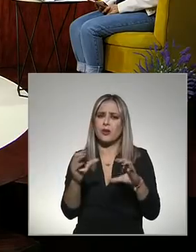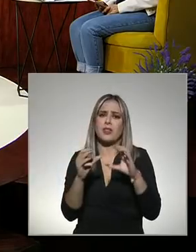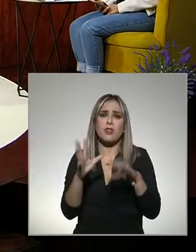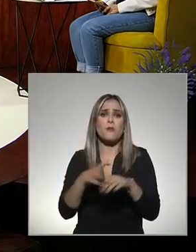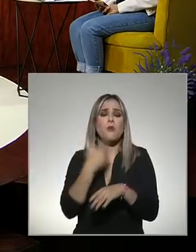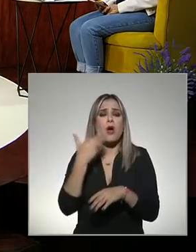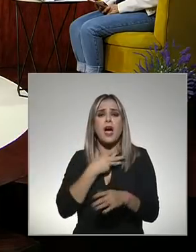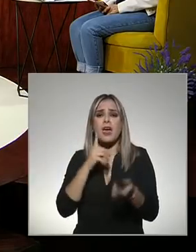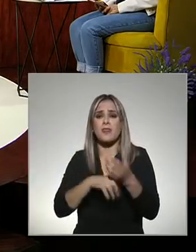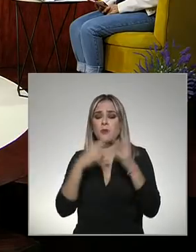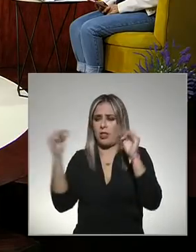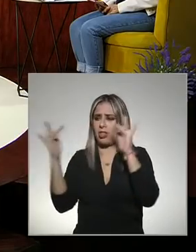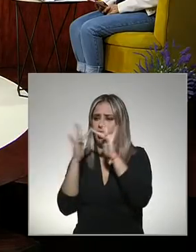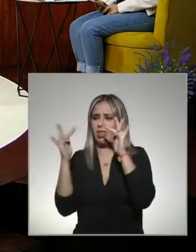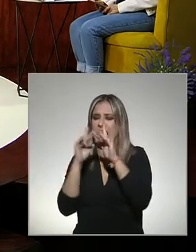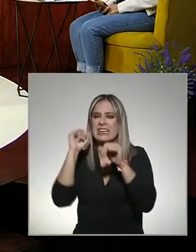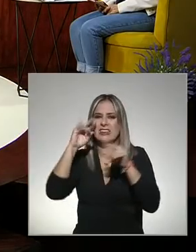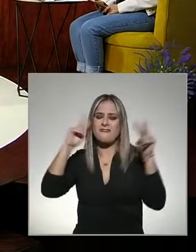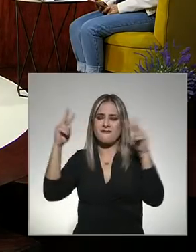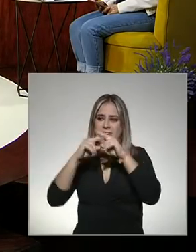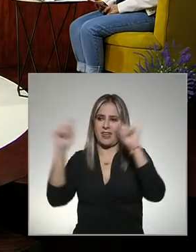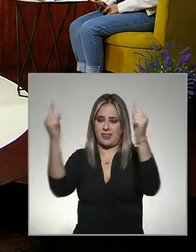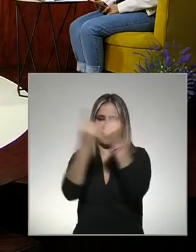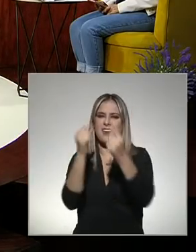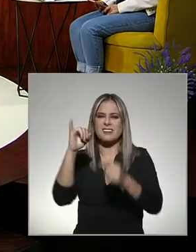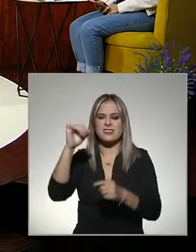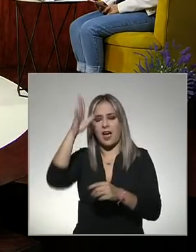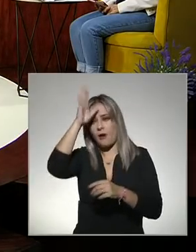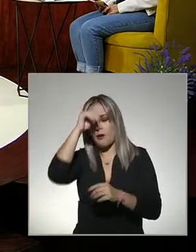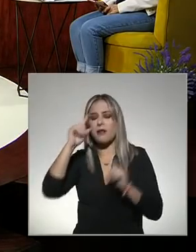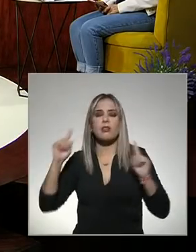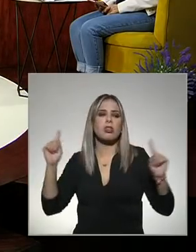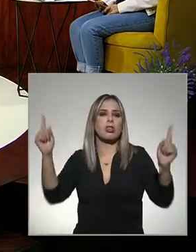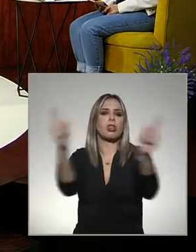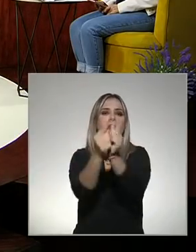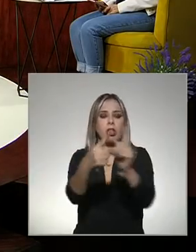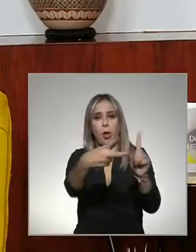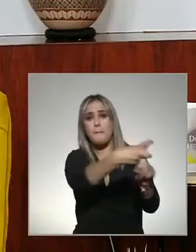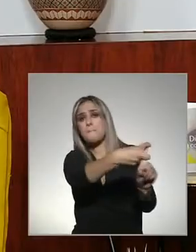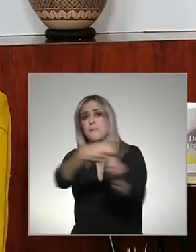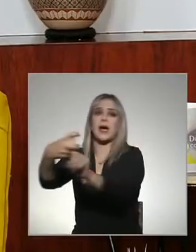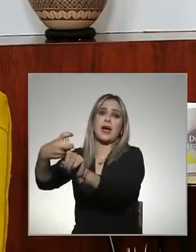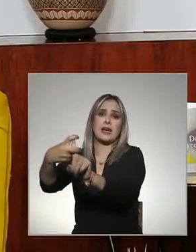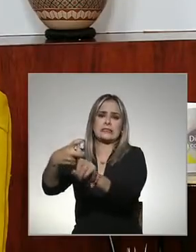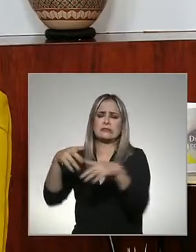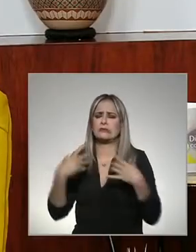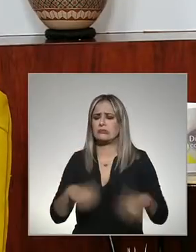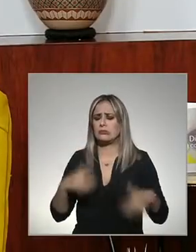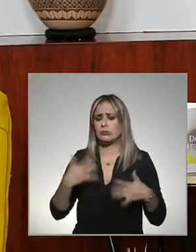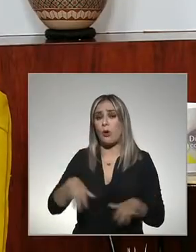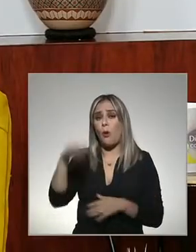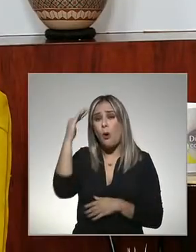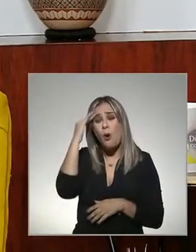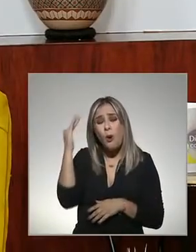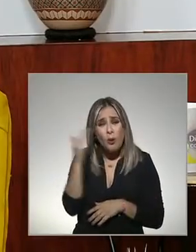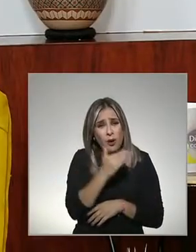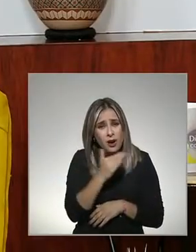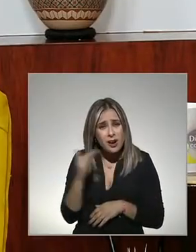de trata de blancas, de secuestros y de situaciones terribles